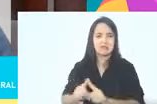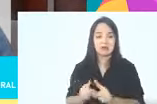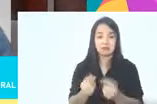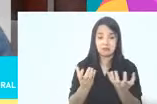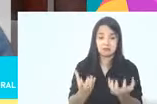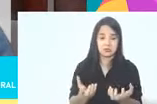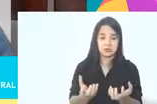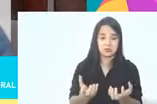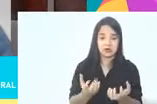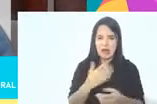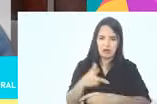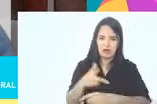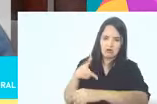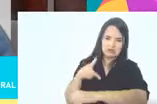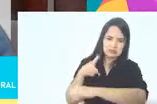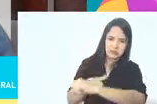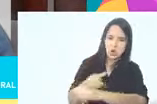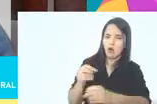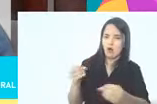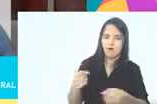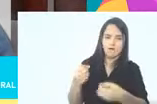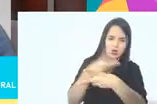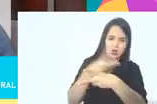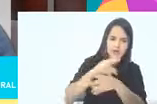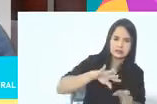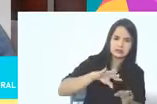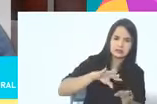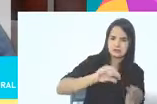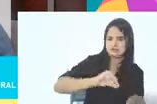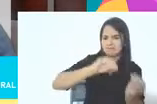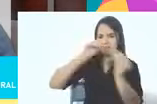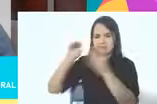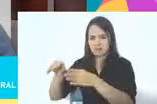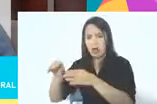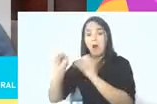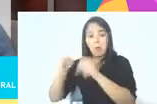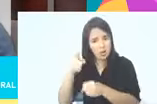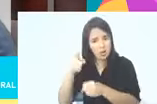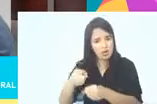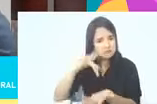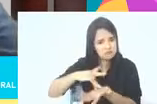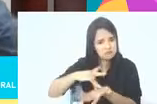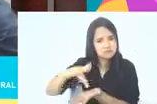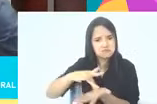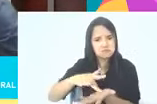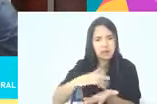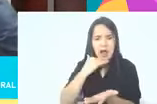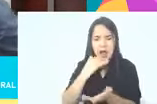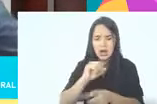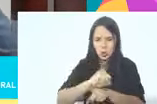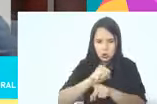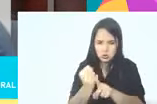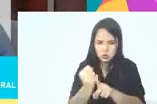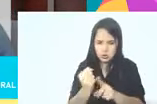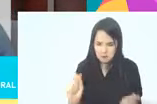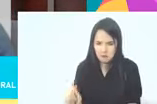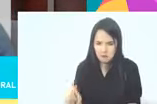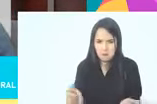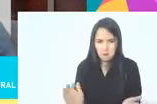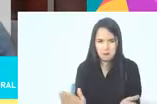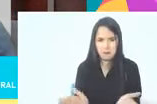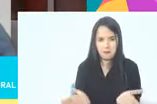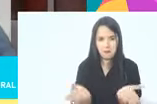a identificar y a perfilar, beneficiarios. Entonces, si usted no participa de ahí, no sabe para dónde